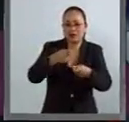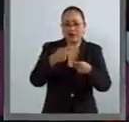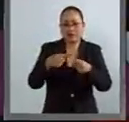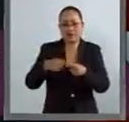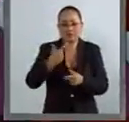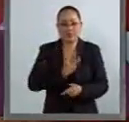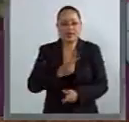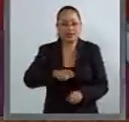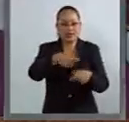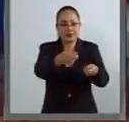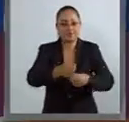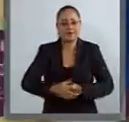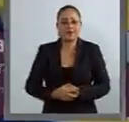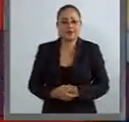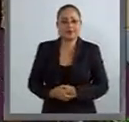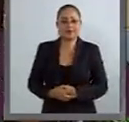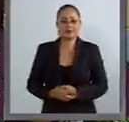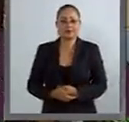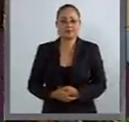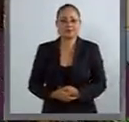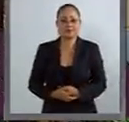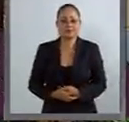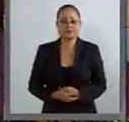de la medalla.